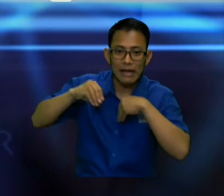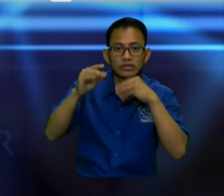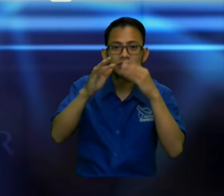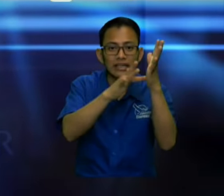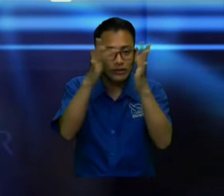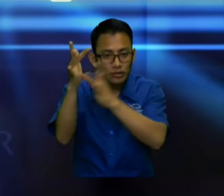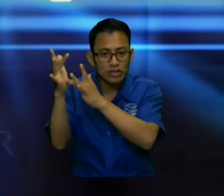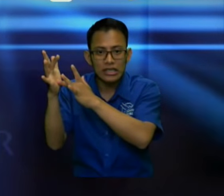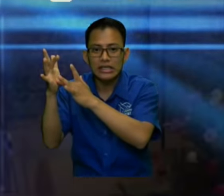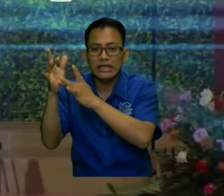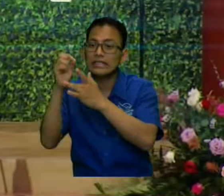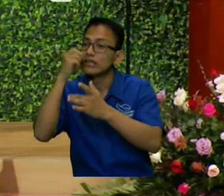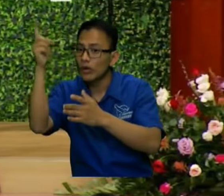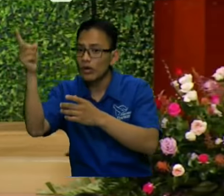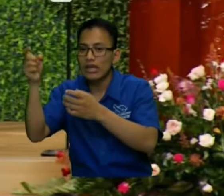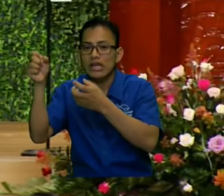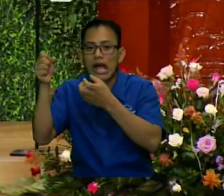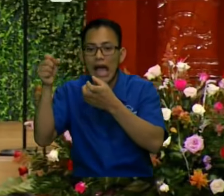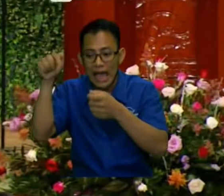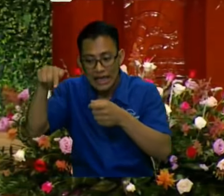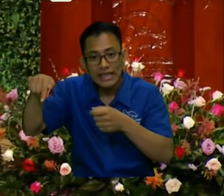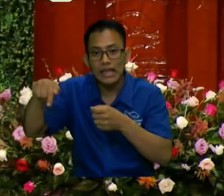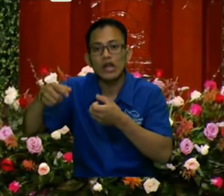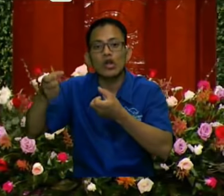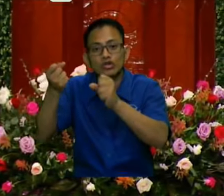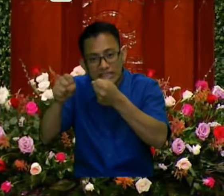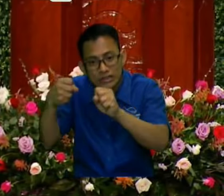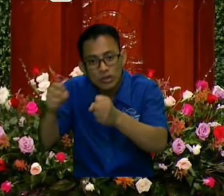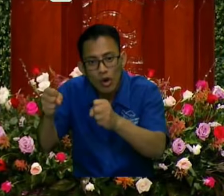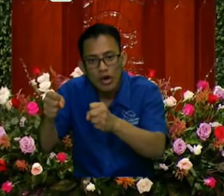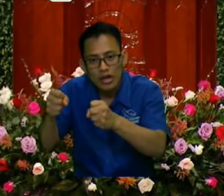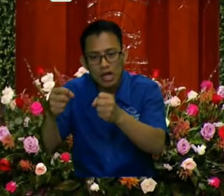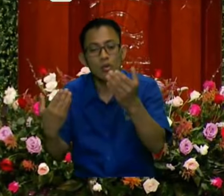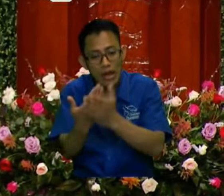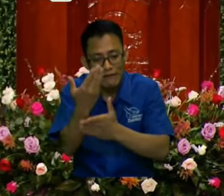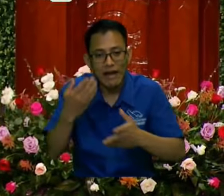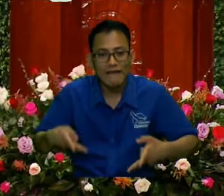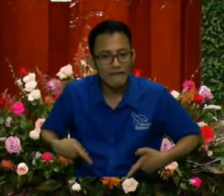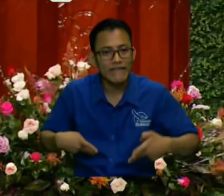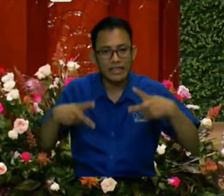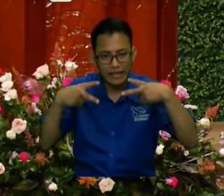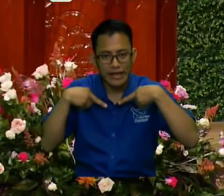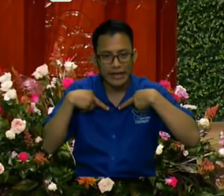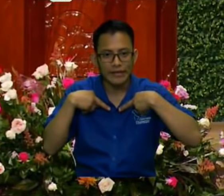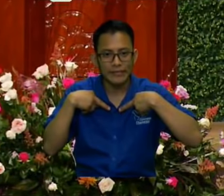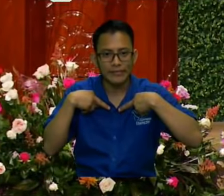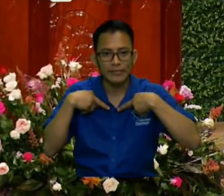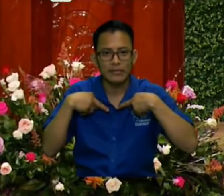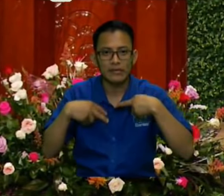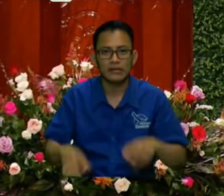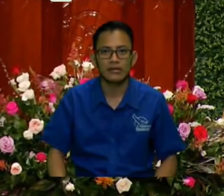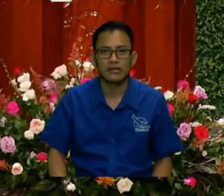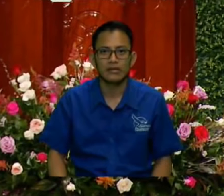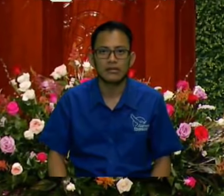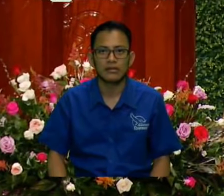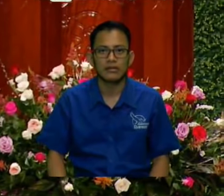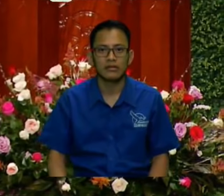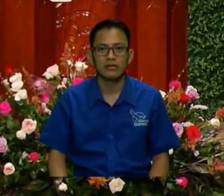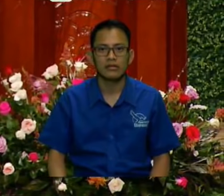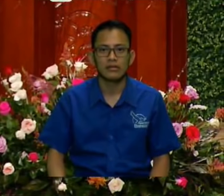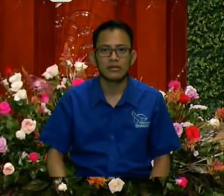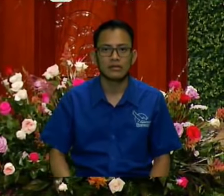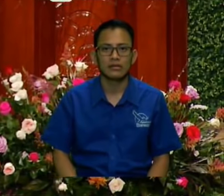Ahí nos hizo. Ya en la nueva vida, pues, porque ya antes no vamos a hablar de antes de Cristo, porque ahí me